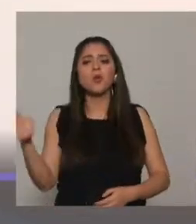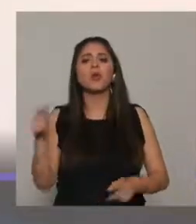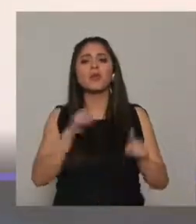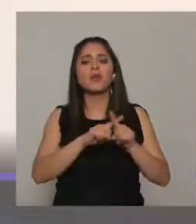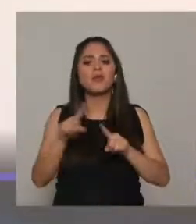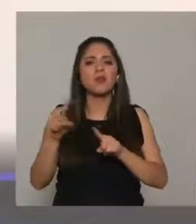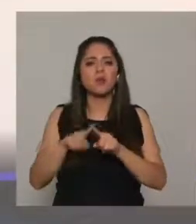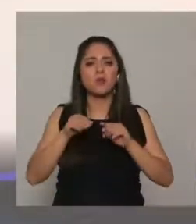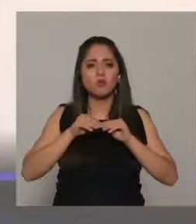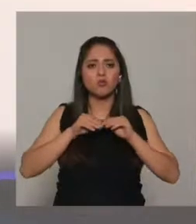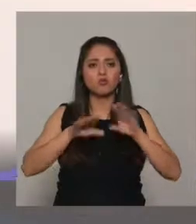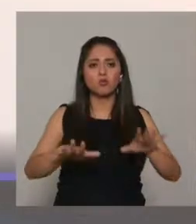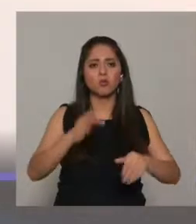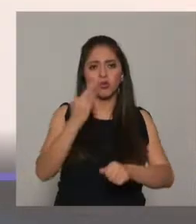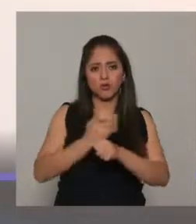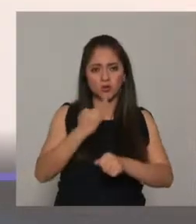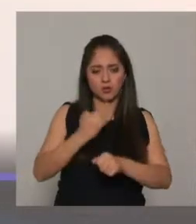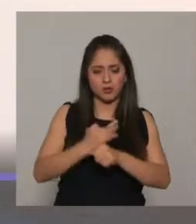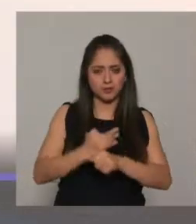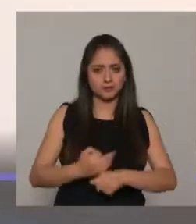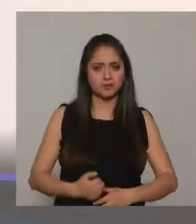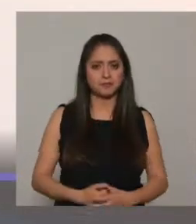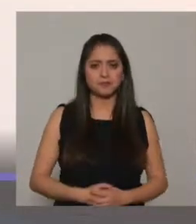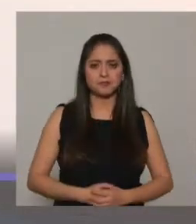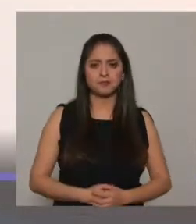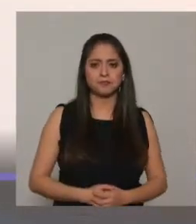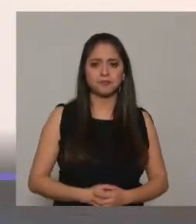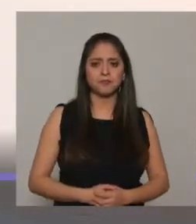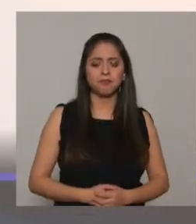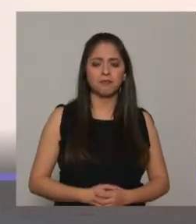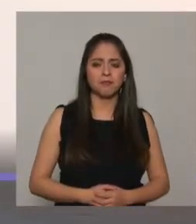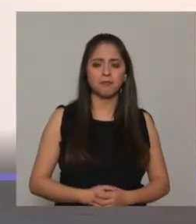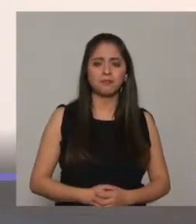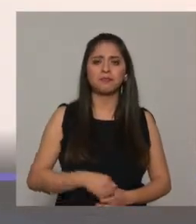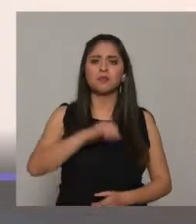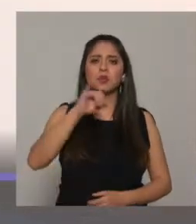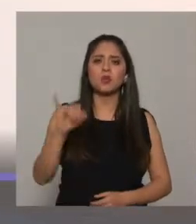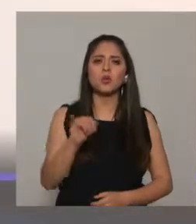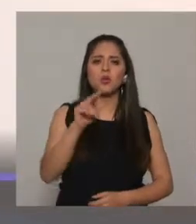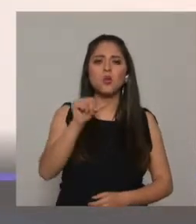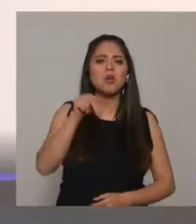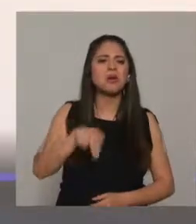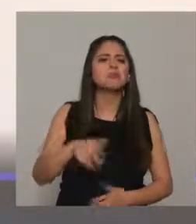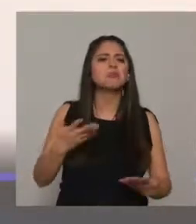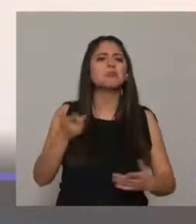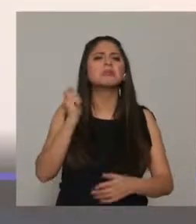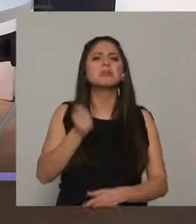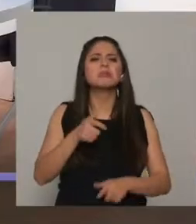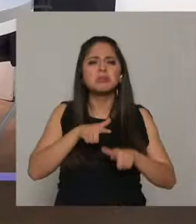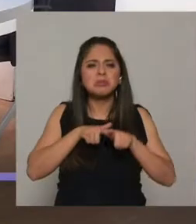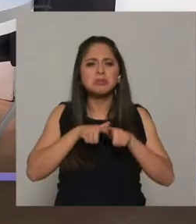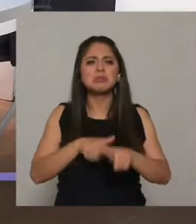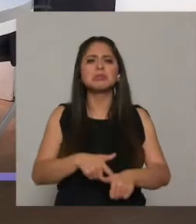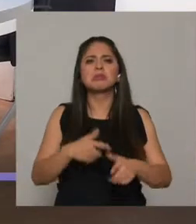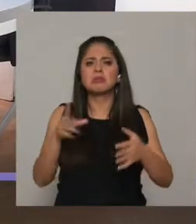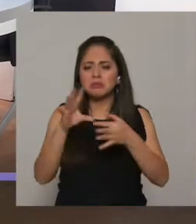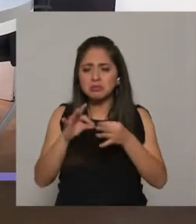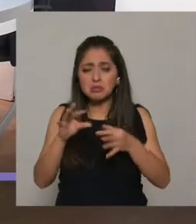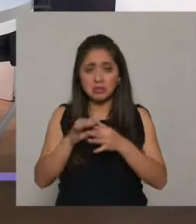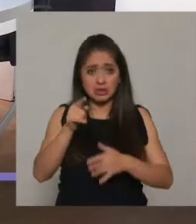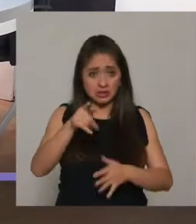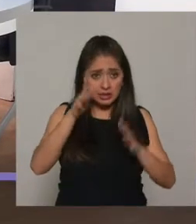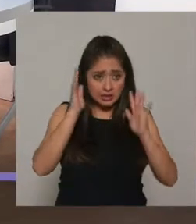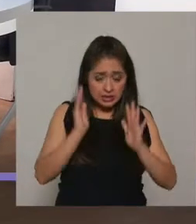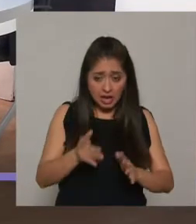servicios que se están ofreciendo en este momento, ¿no? En este sentido, bueno, Juan Romero, ¿qué es lo que sigue? ¿Cuál es el siguiente reto una vez que ya